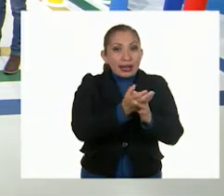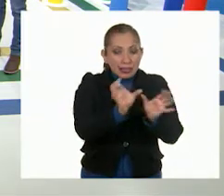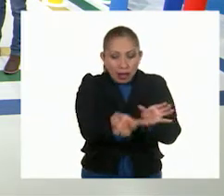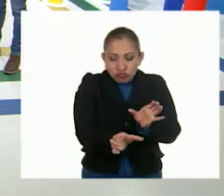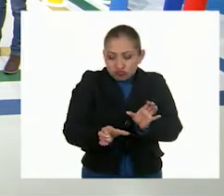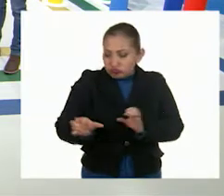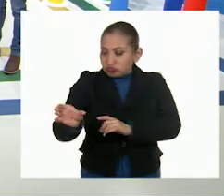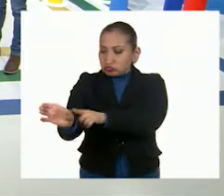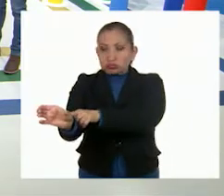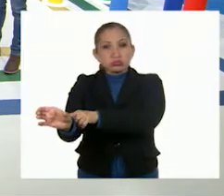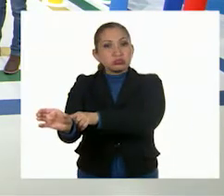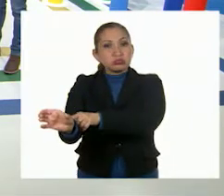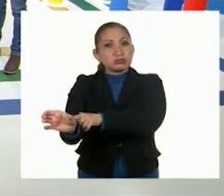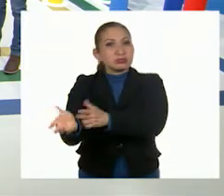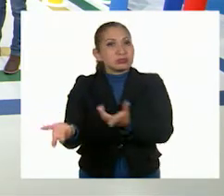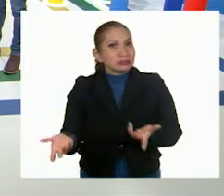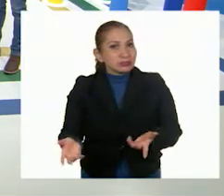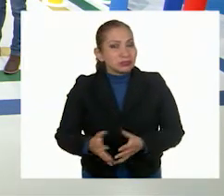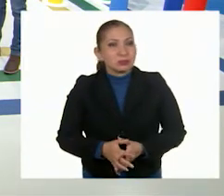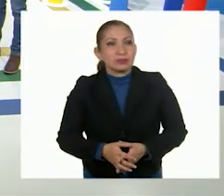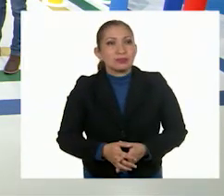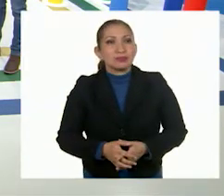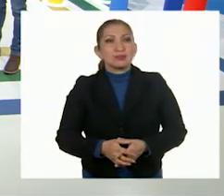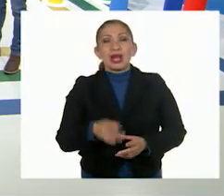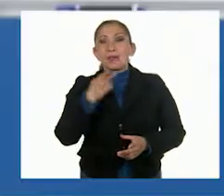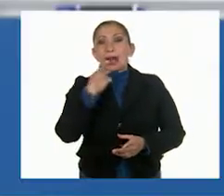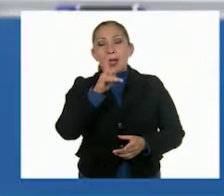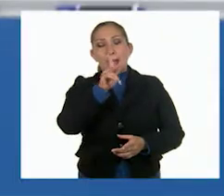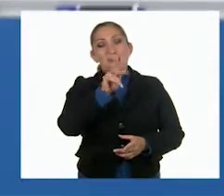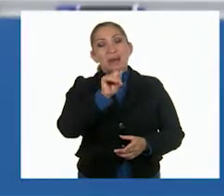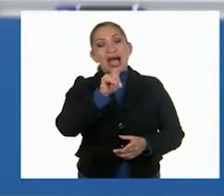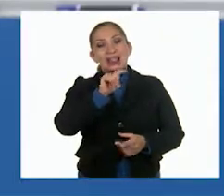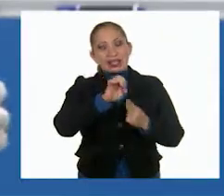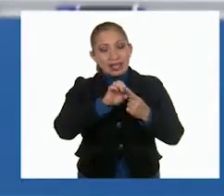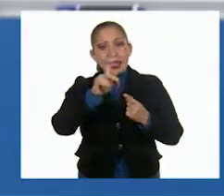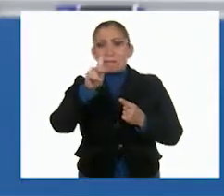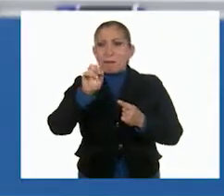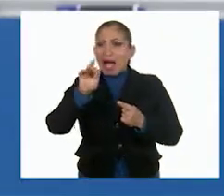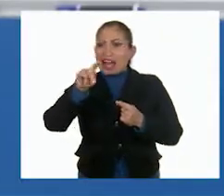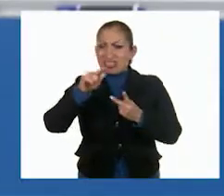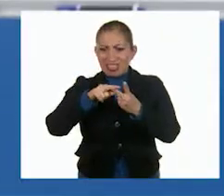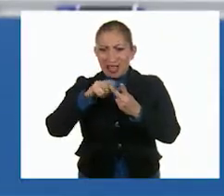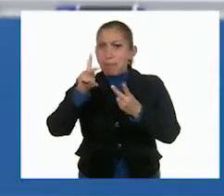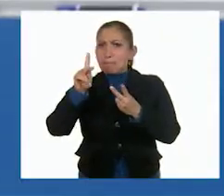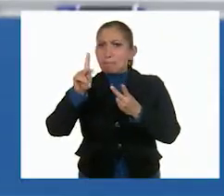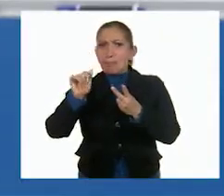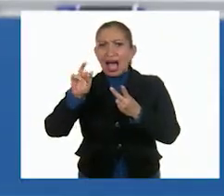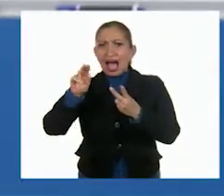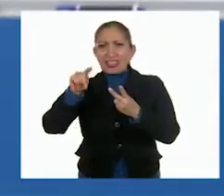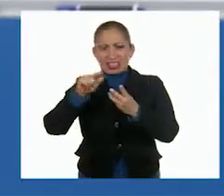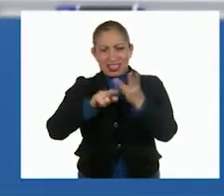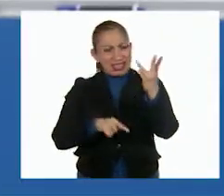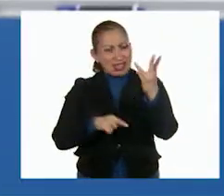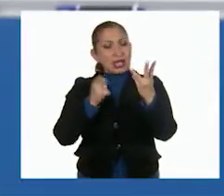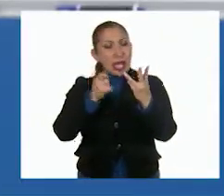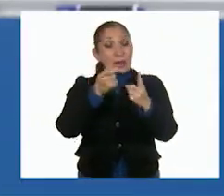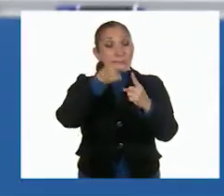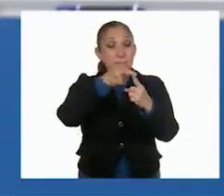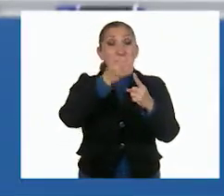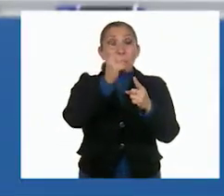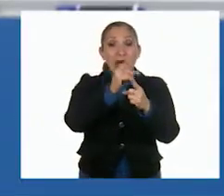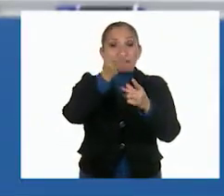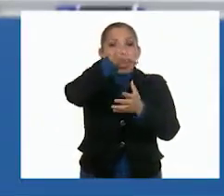Perfecto. Uh-huh. Sí, porque están hablando de parte y parte y parte, pero una parte